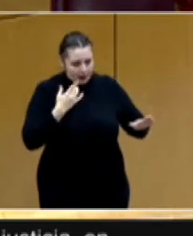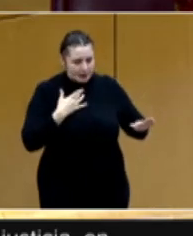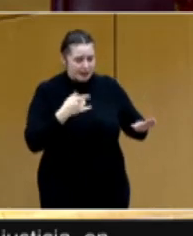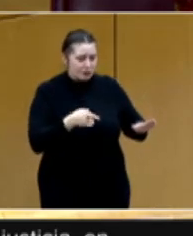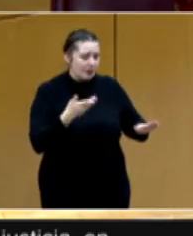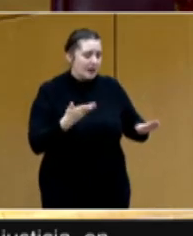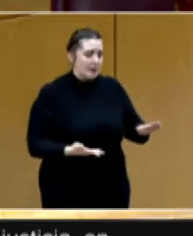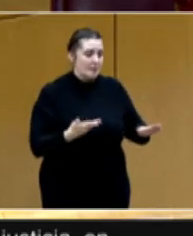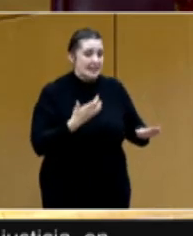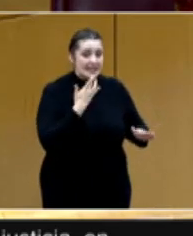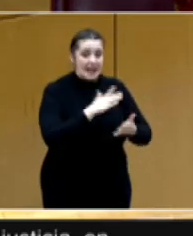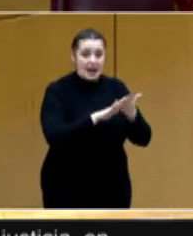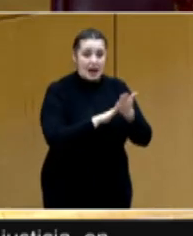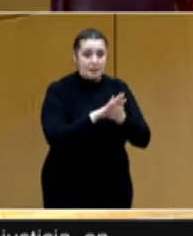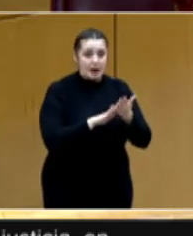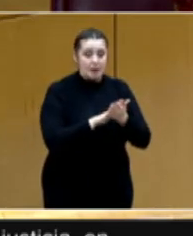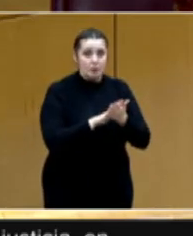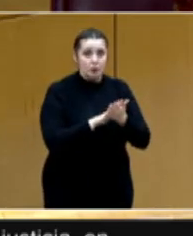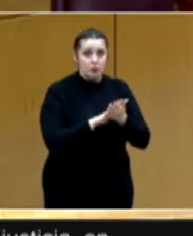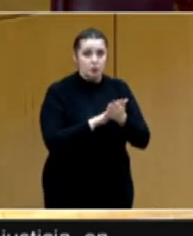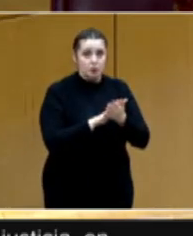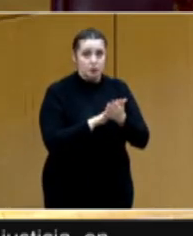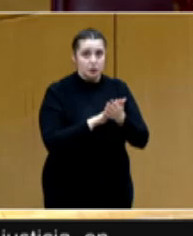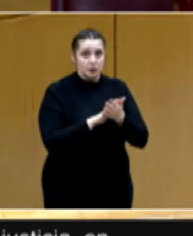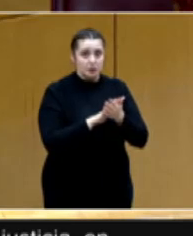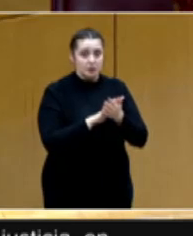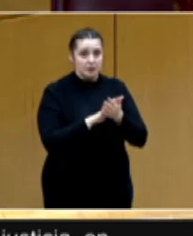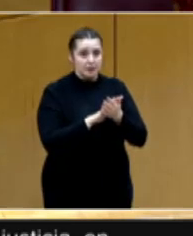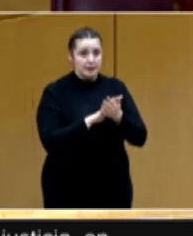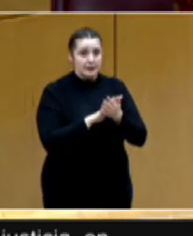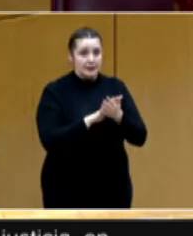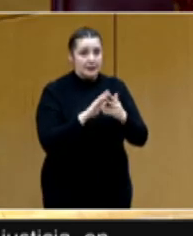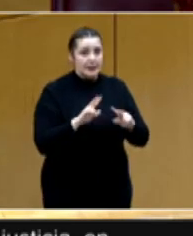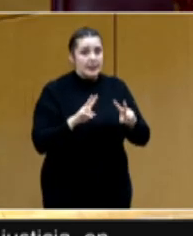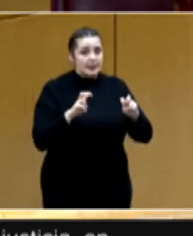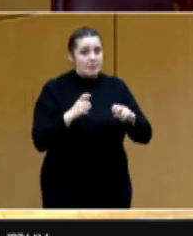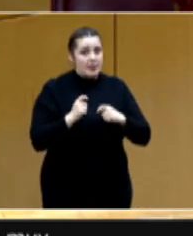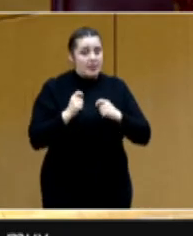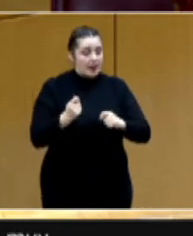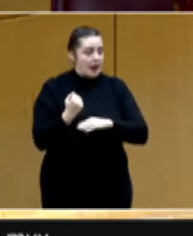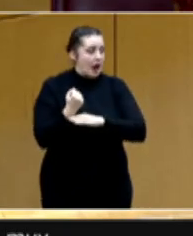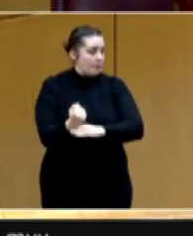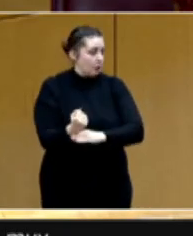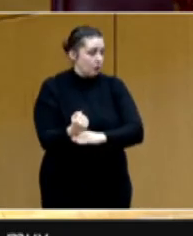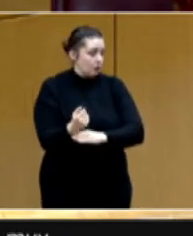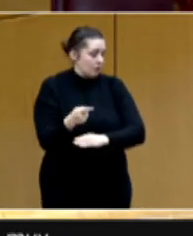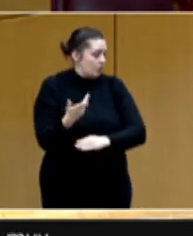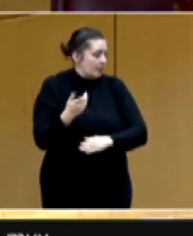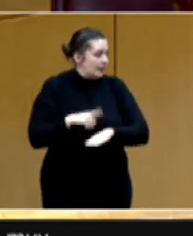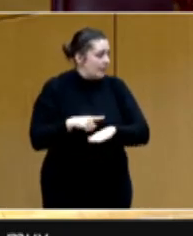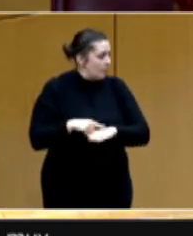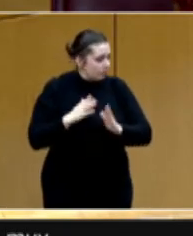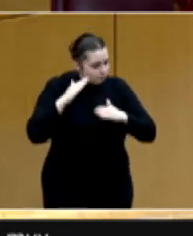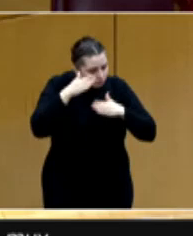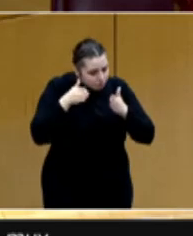cuando hablamos de este tema de provisión de apoyos en el informe